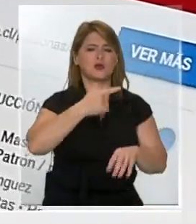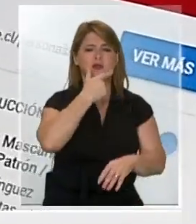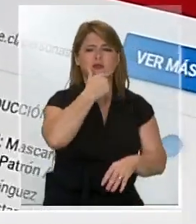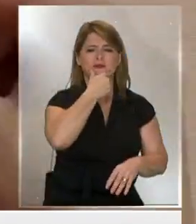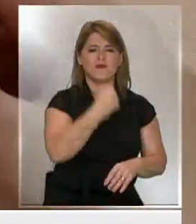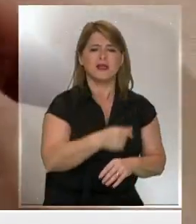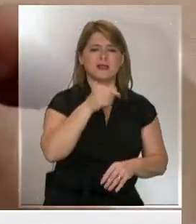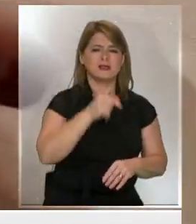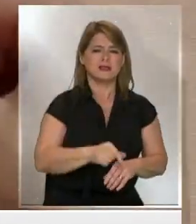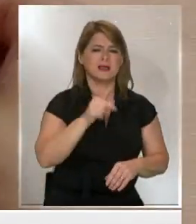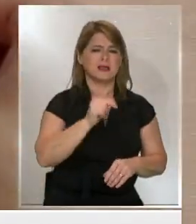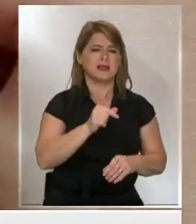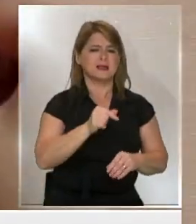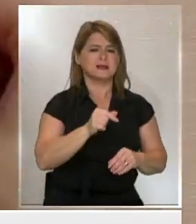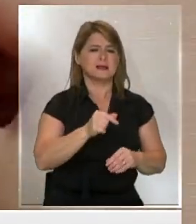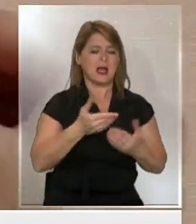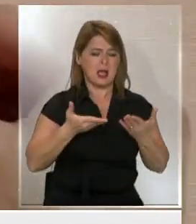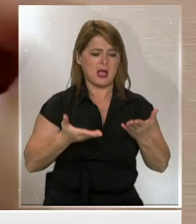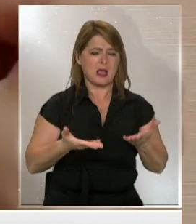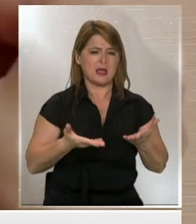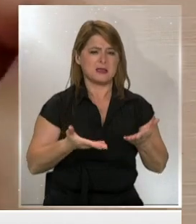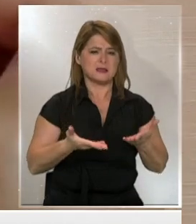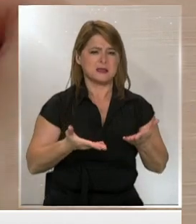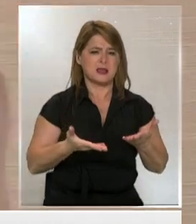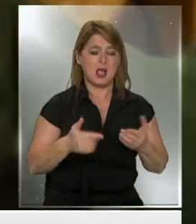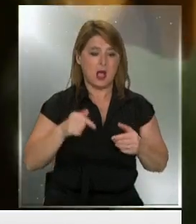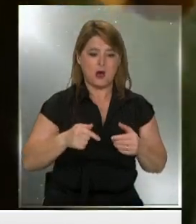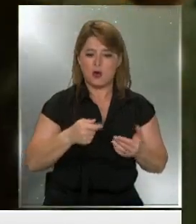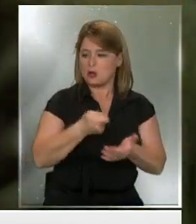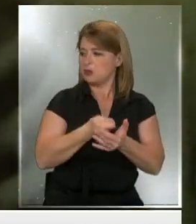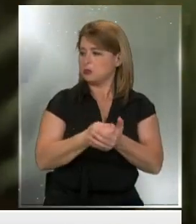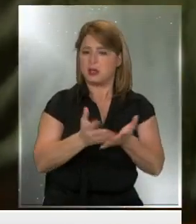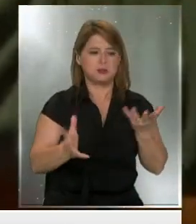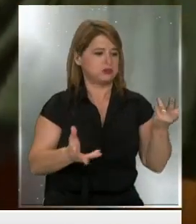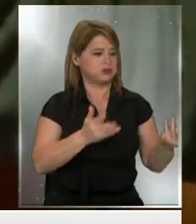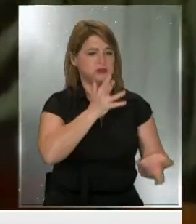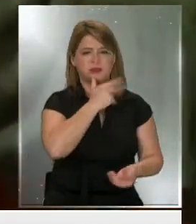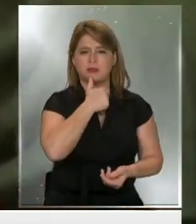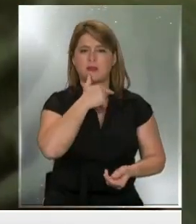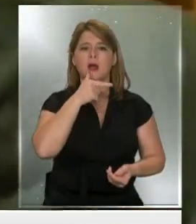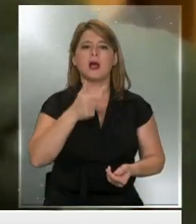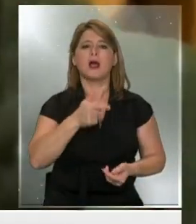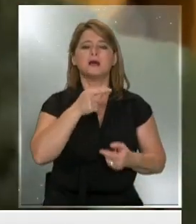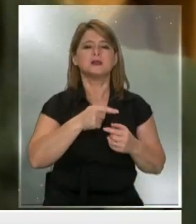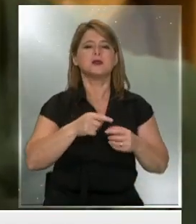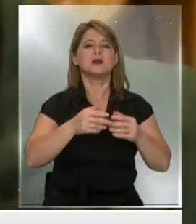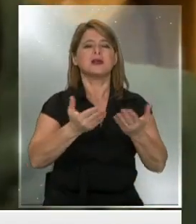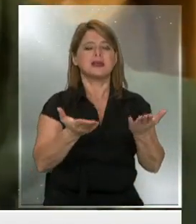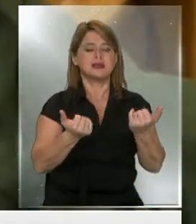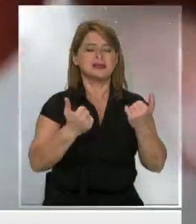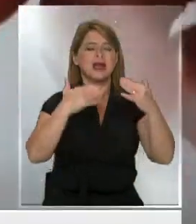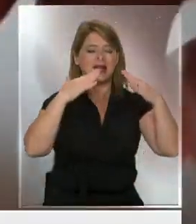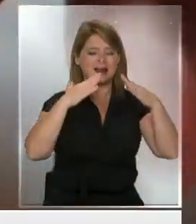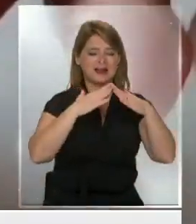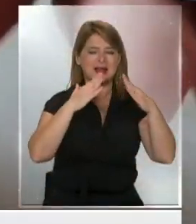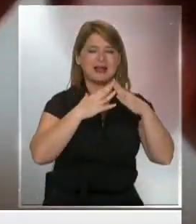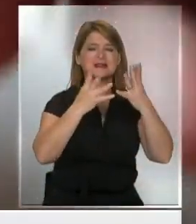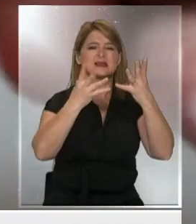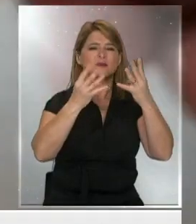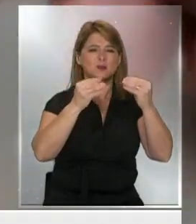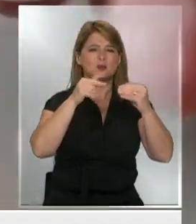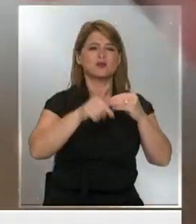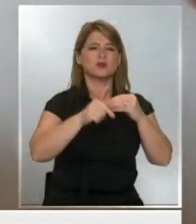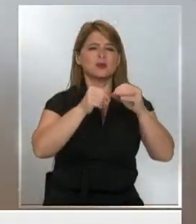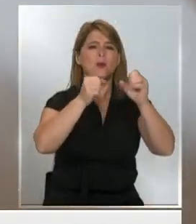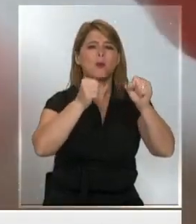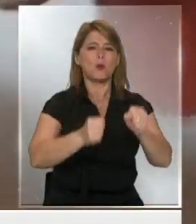un artículo que es prácticamente imposible conseguir por estos días en el mercado formal, mascarillas caseras, una opción que